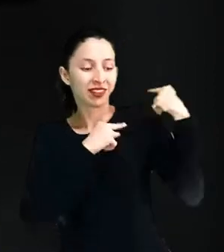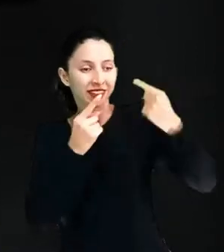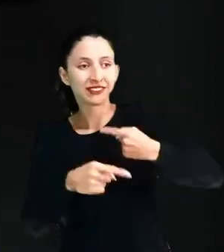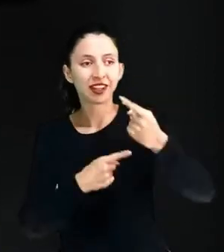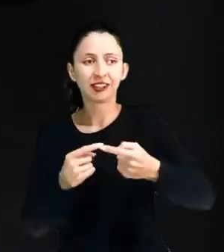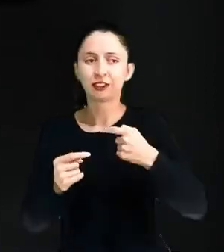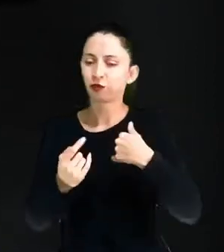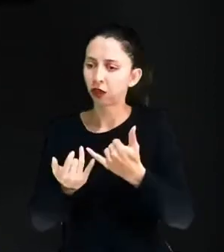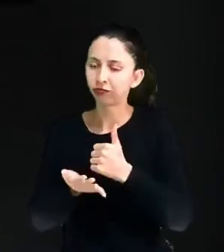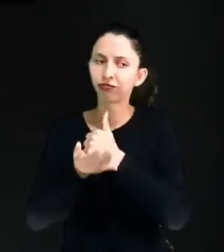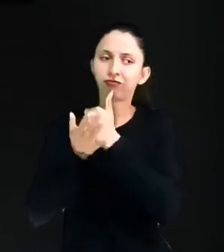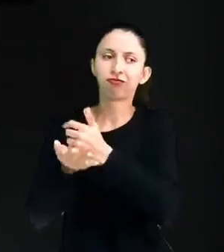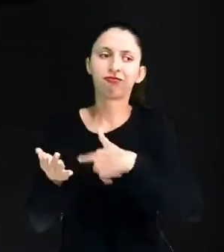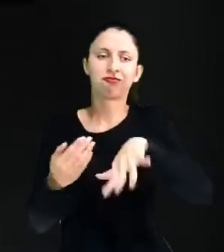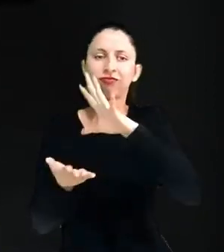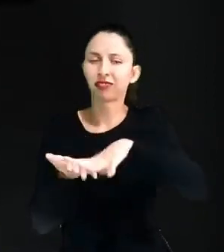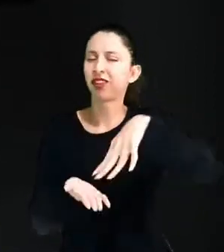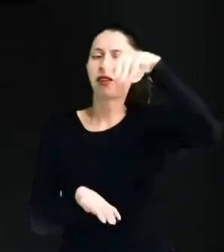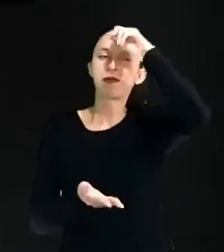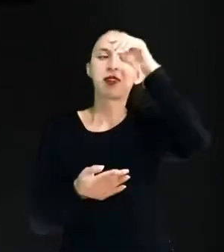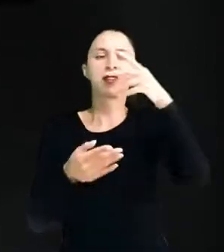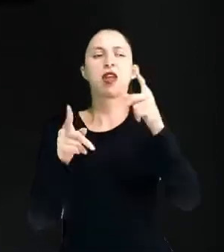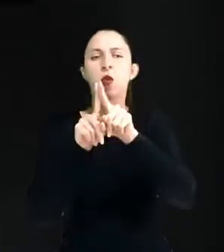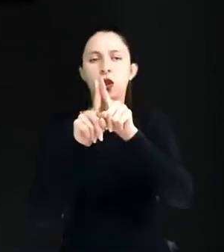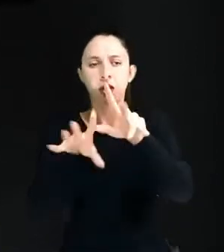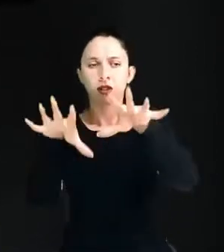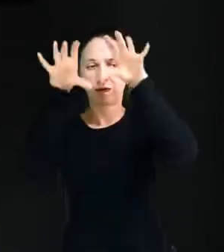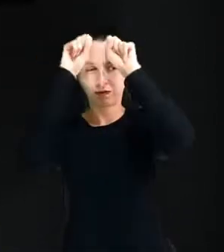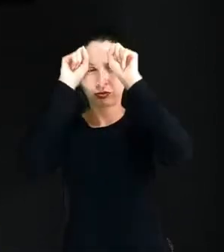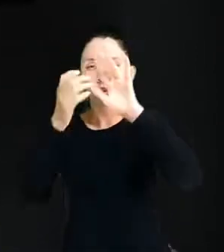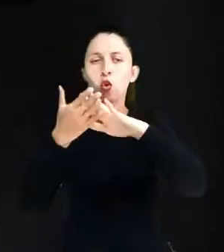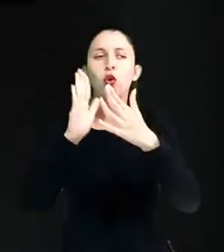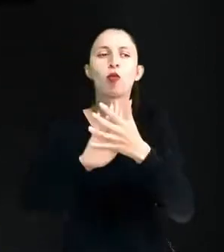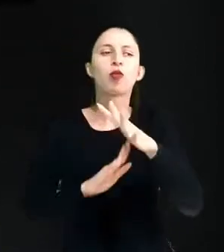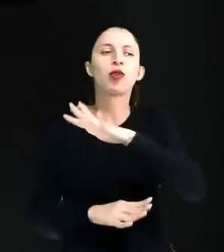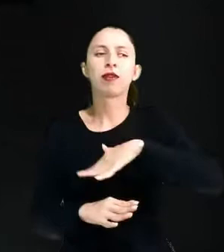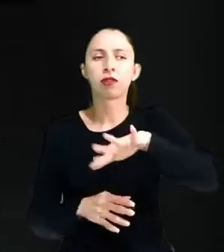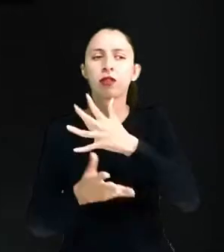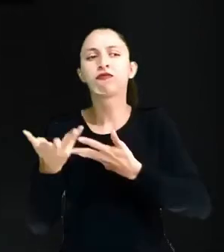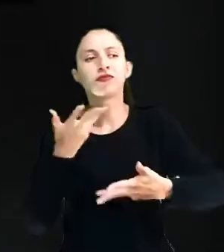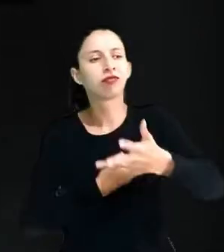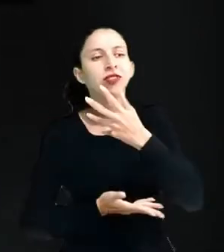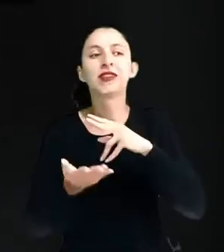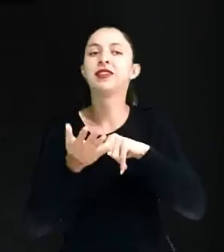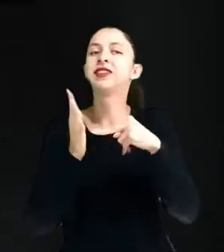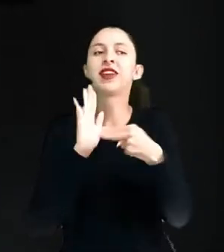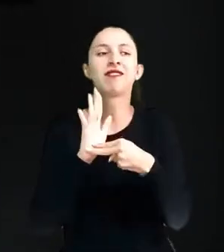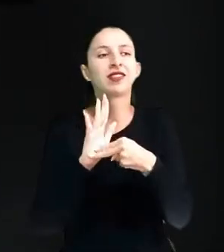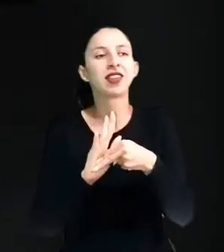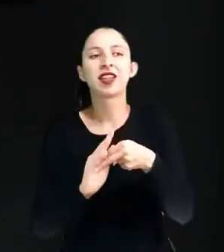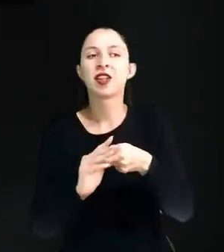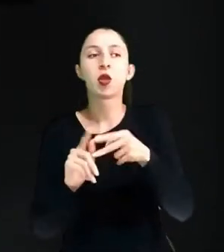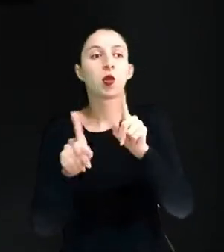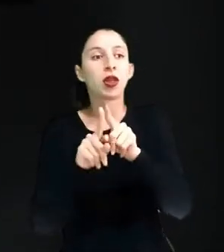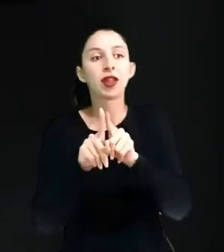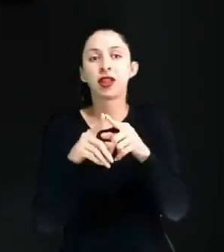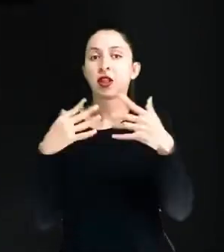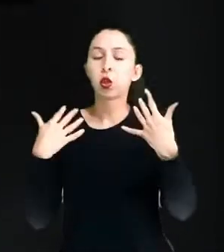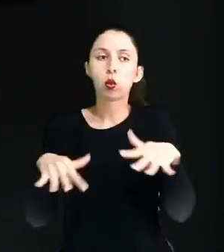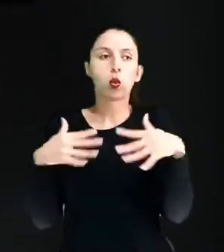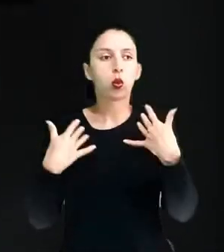lo que uno puede compartir con una comunidad es riqueza. Es riqueza en el mayor sentido de la palabra, porque nos ayuda